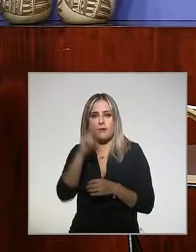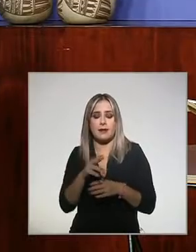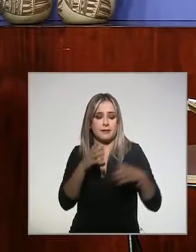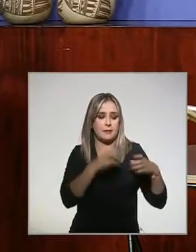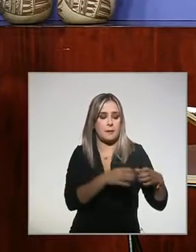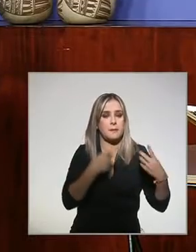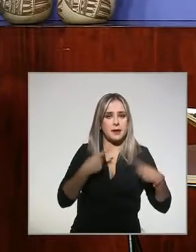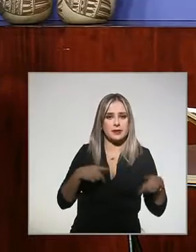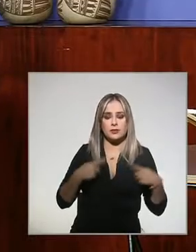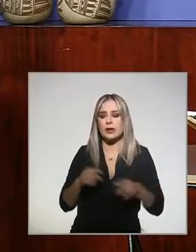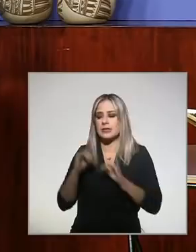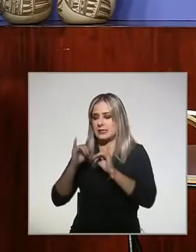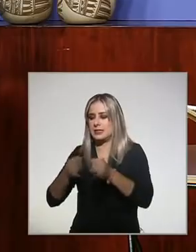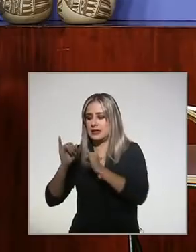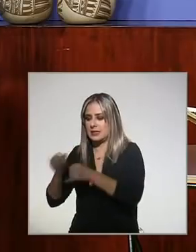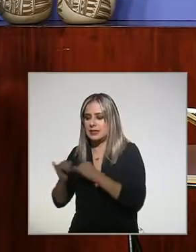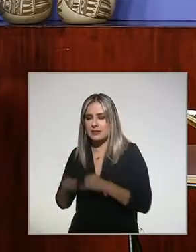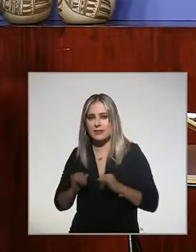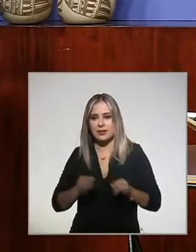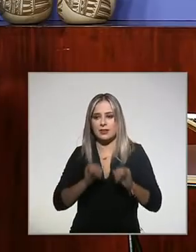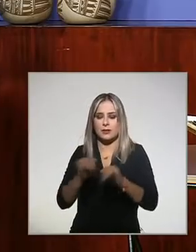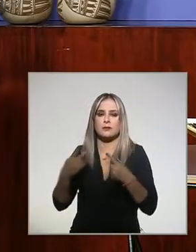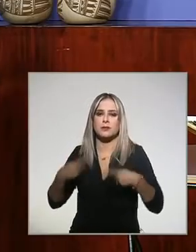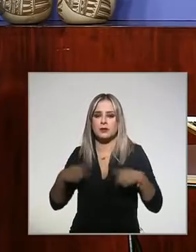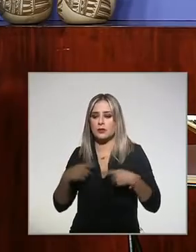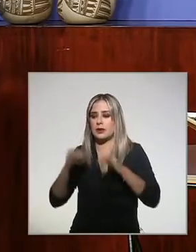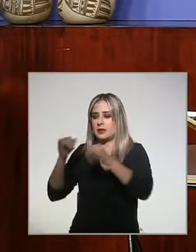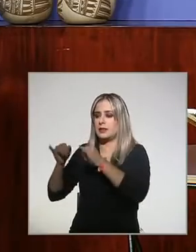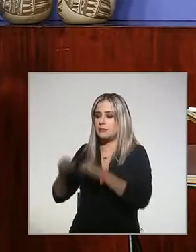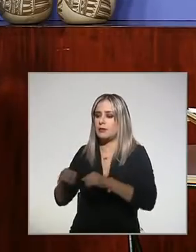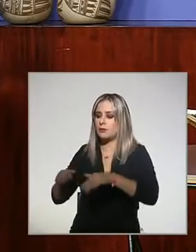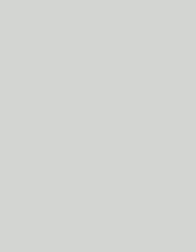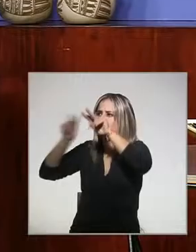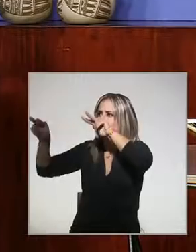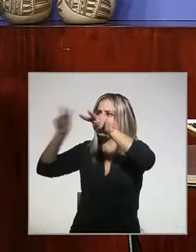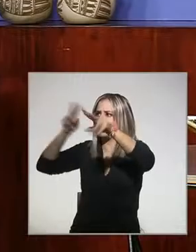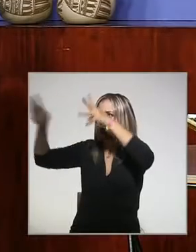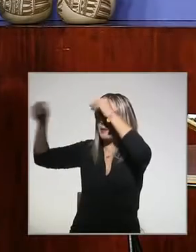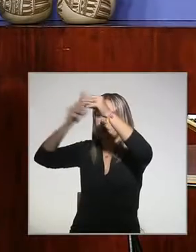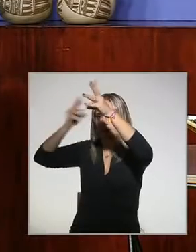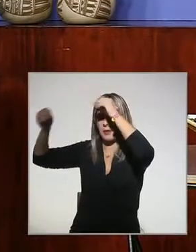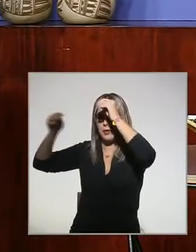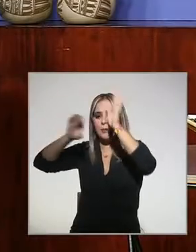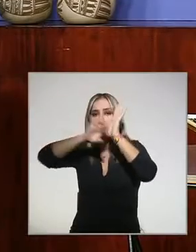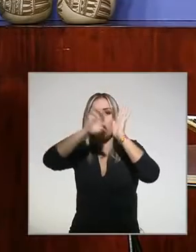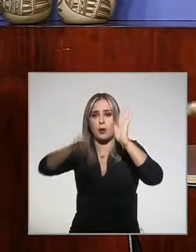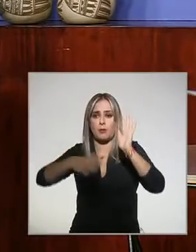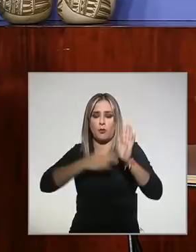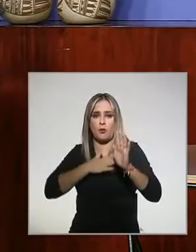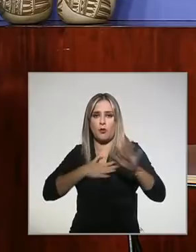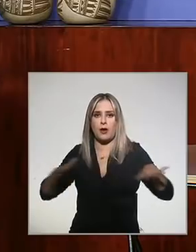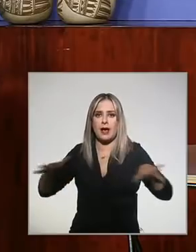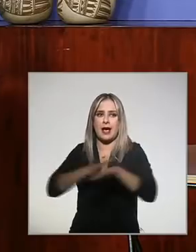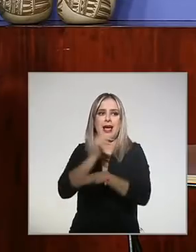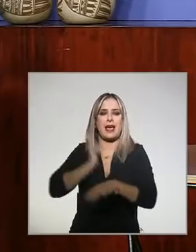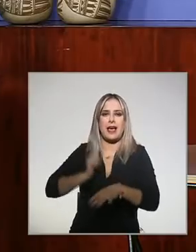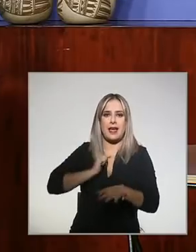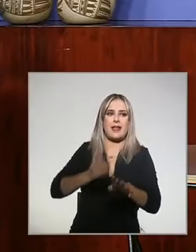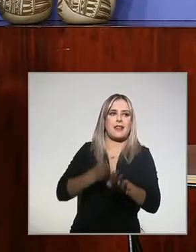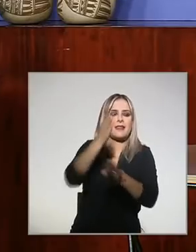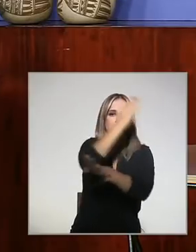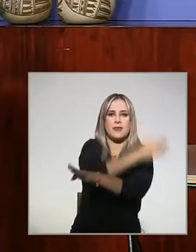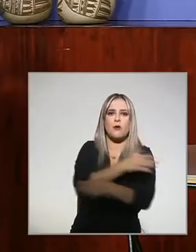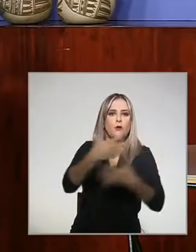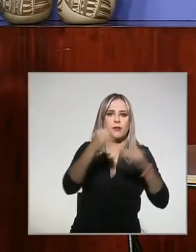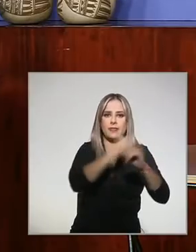sociedad del individuo, ¿no? Y el individuo va creciendo de acuerdo a lo que le toca en la sociedad. A nosotros nos tocó el cambio. Éramos analógicos